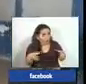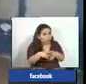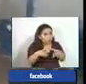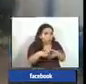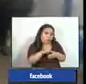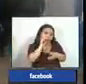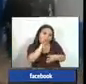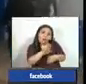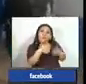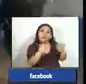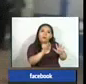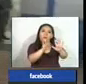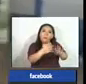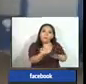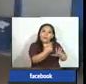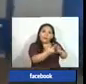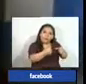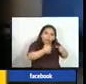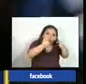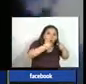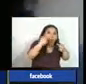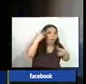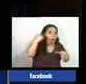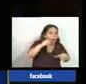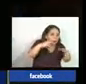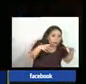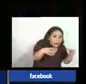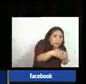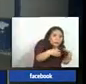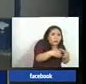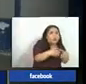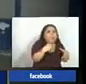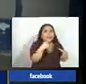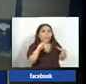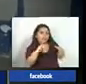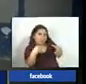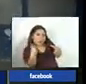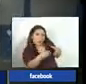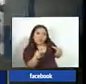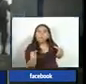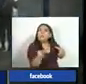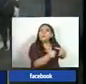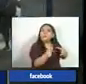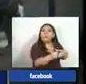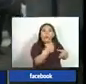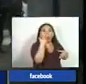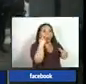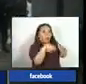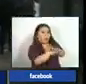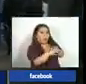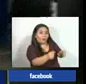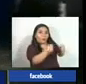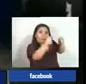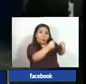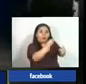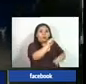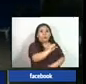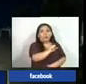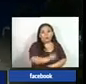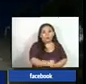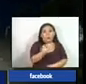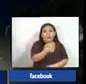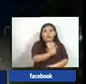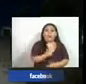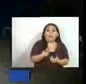agentes penitenciarios que habían sido tomados como rehenes por pandilleros en una cárcel en el sur del país los agentes